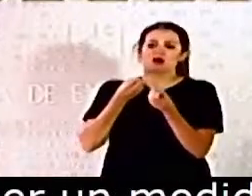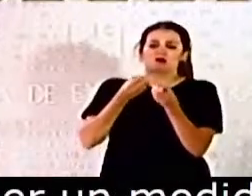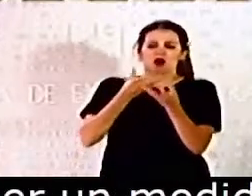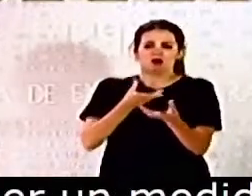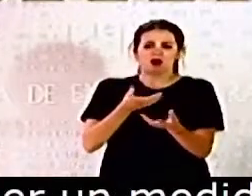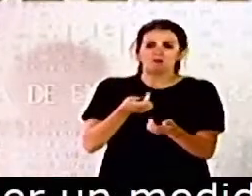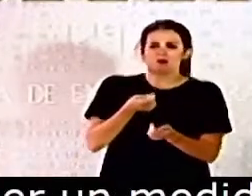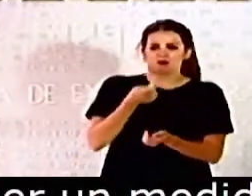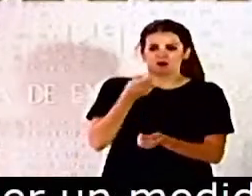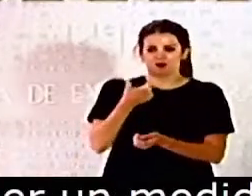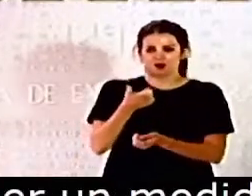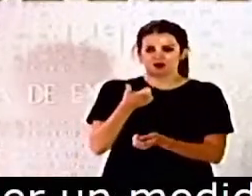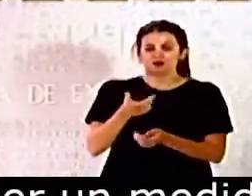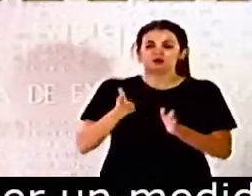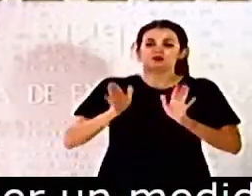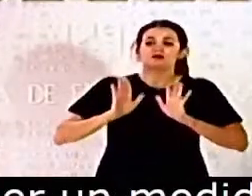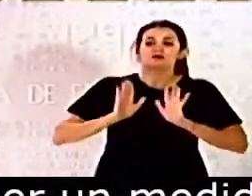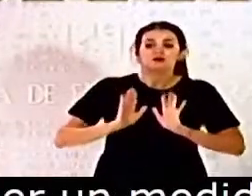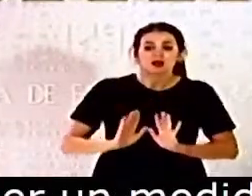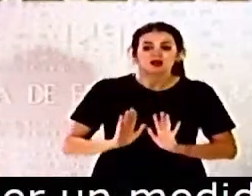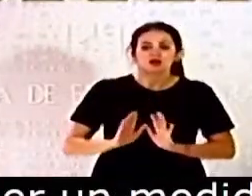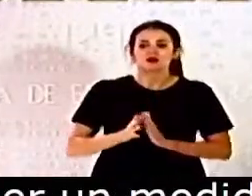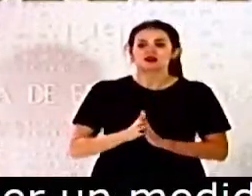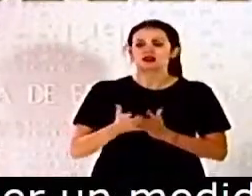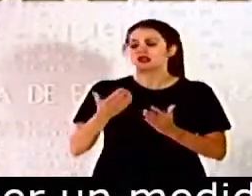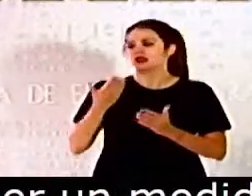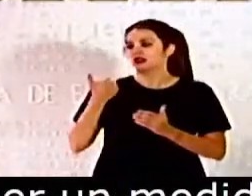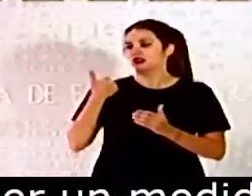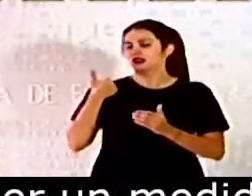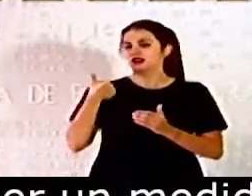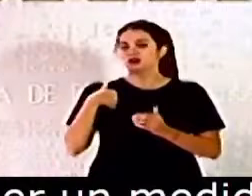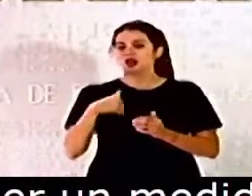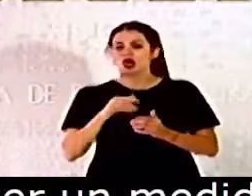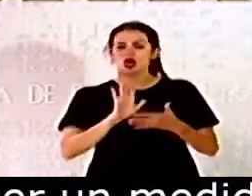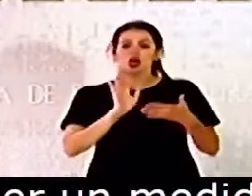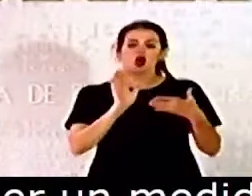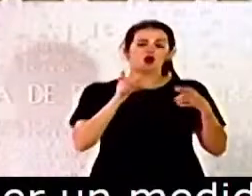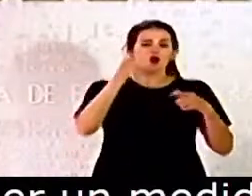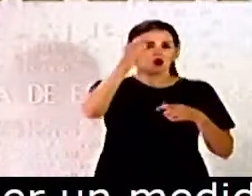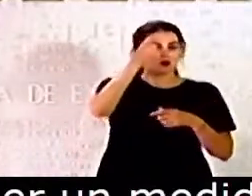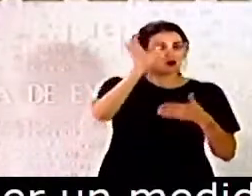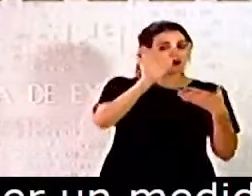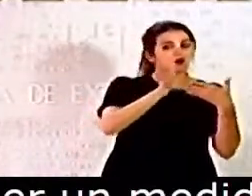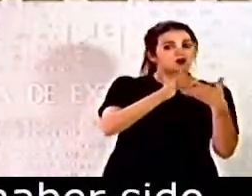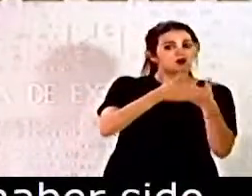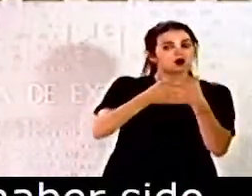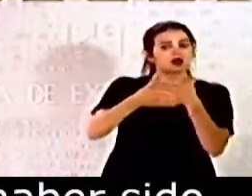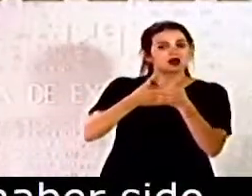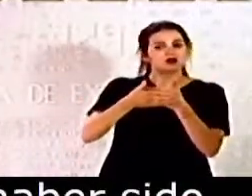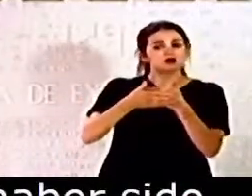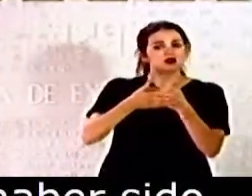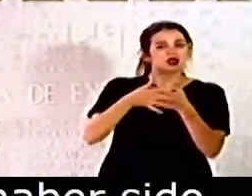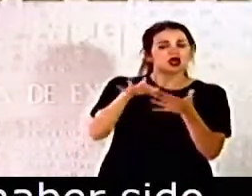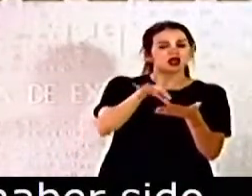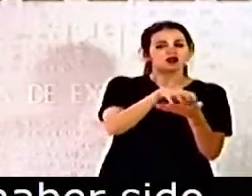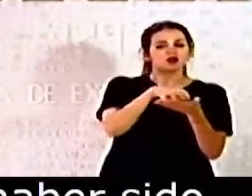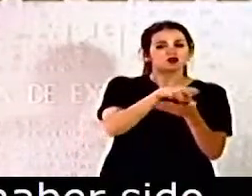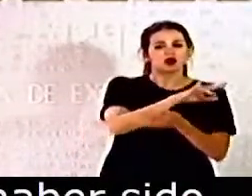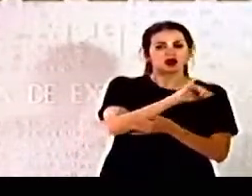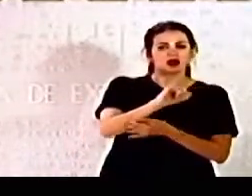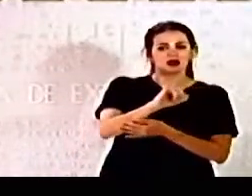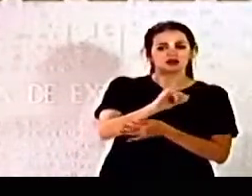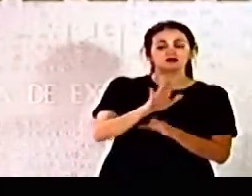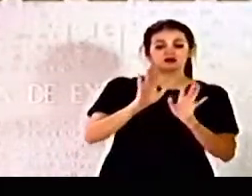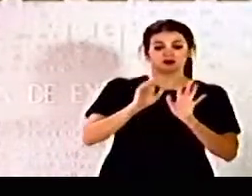intervencionistas. Pero cuando por un lado se cuestionan los cierres perimetrales, que por cierto, para aquellos